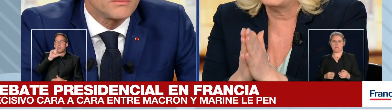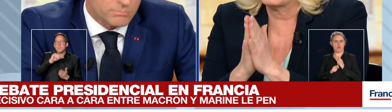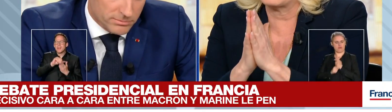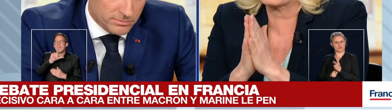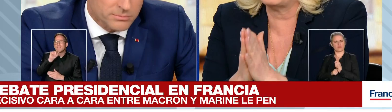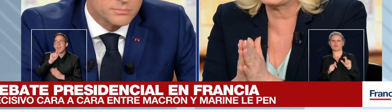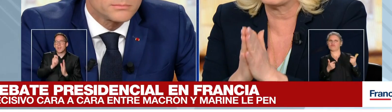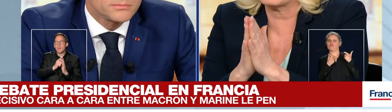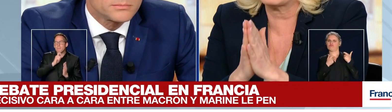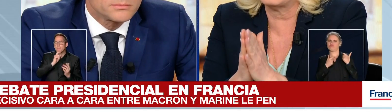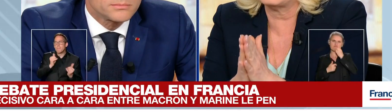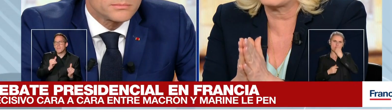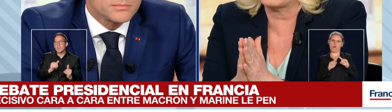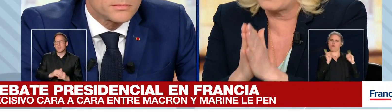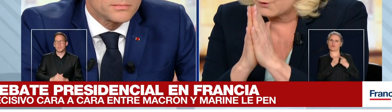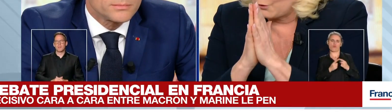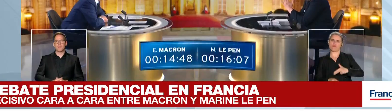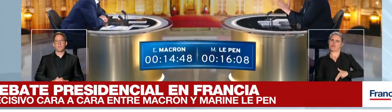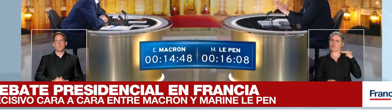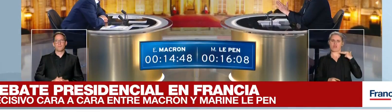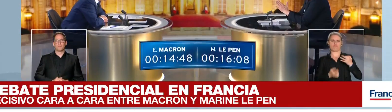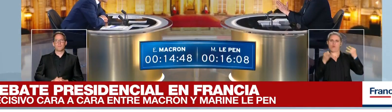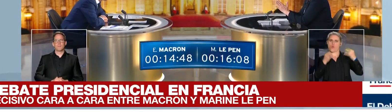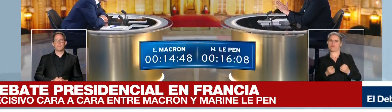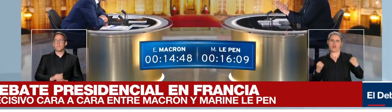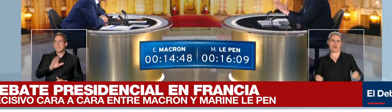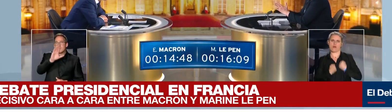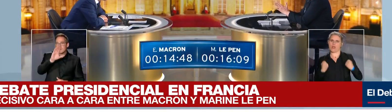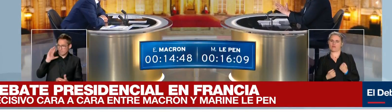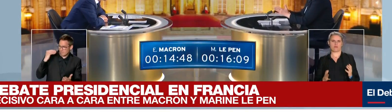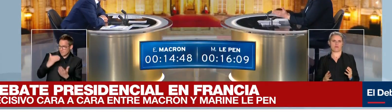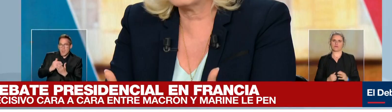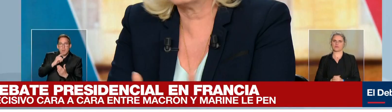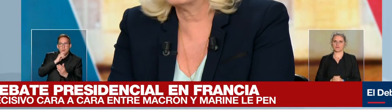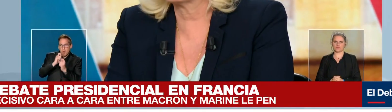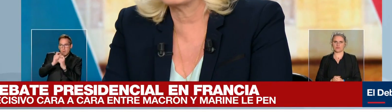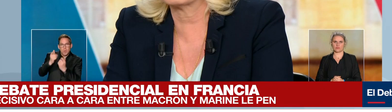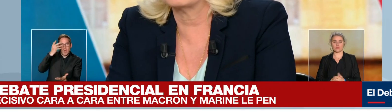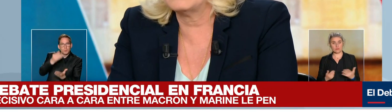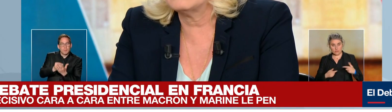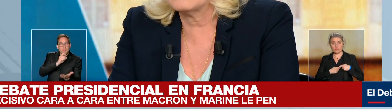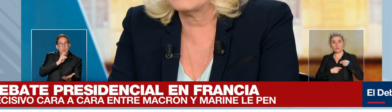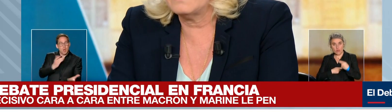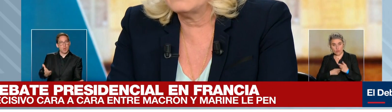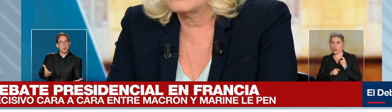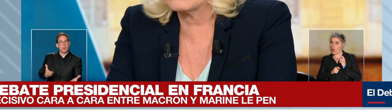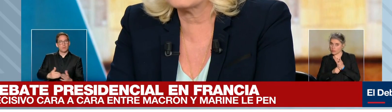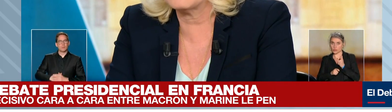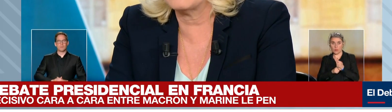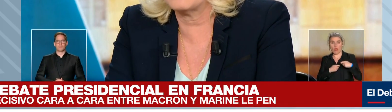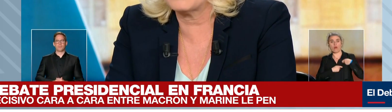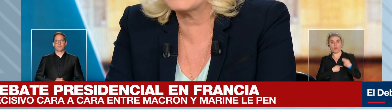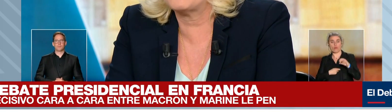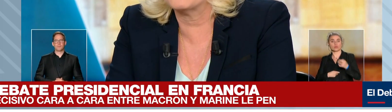2020. Porque estamos bajo el control de la Comisión Nacional. Pero usted todavía no ha pagado este préstamo. El reembolso toma